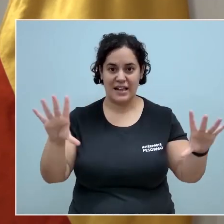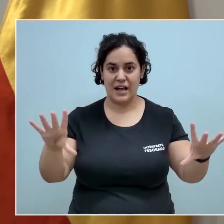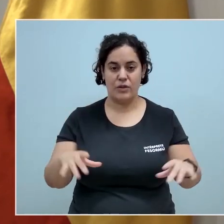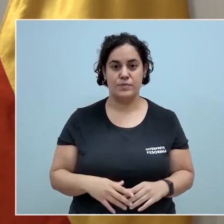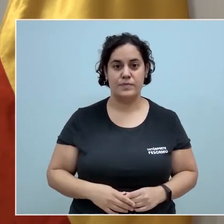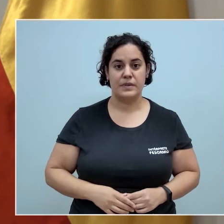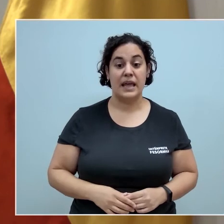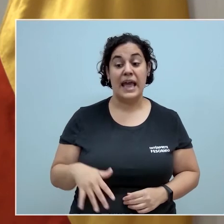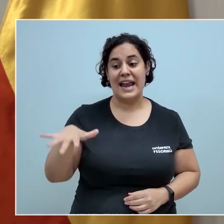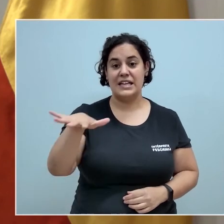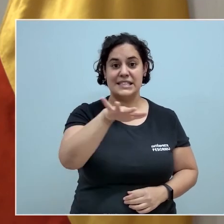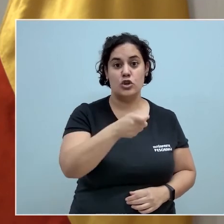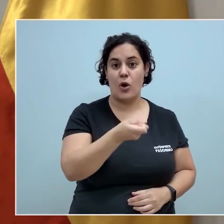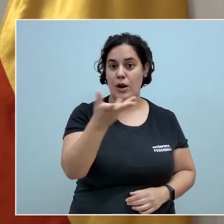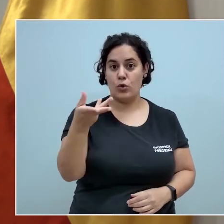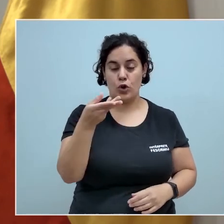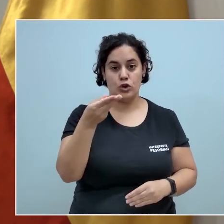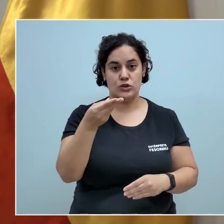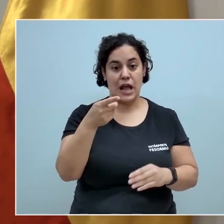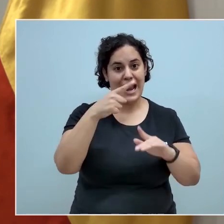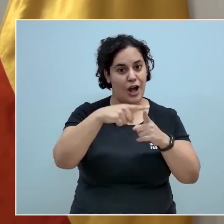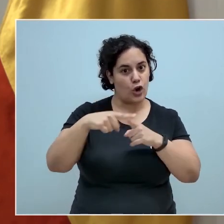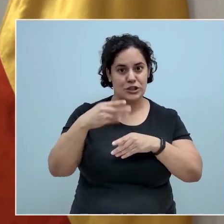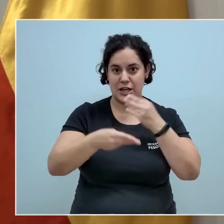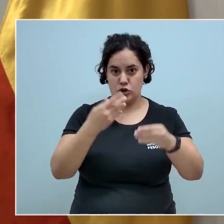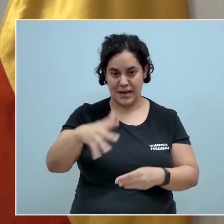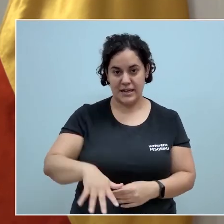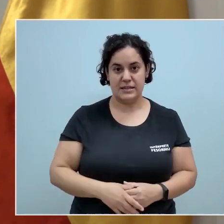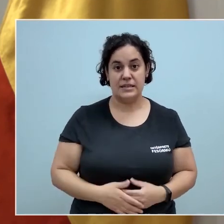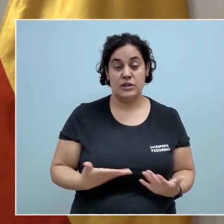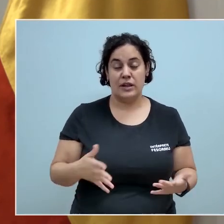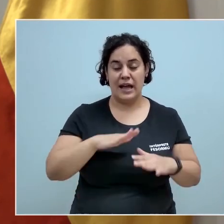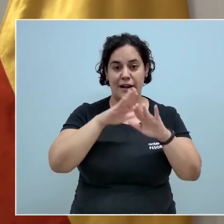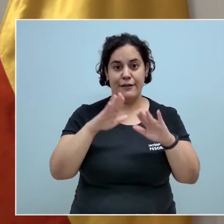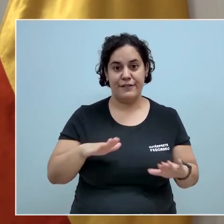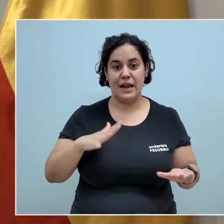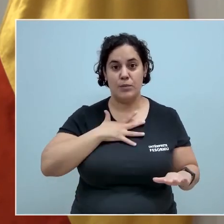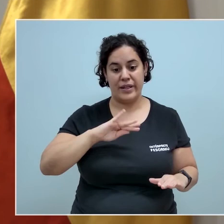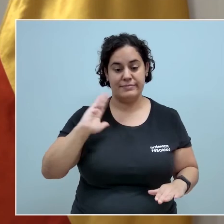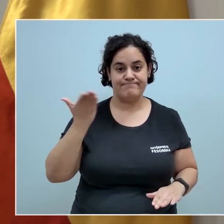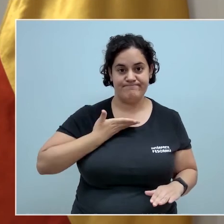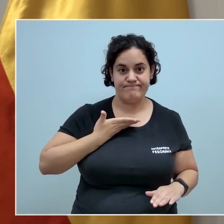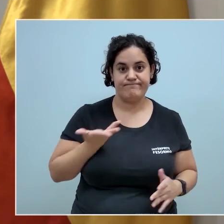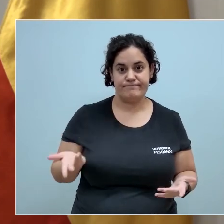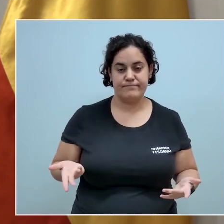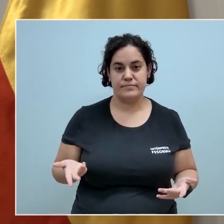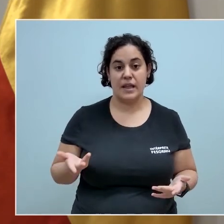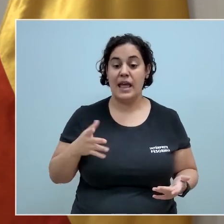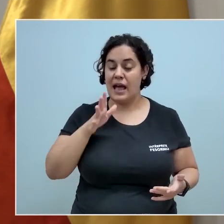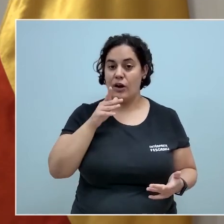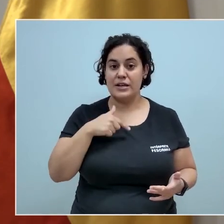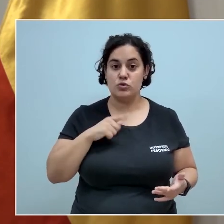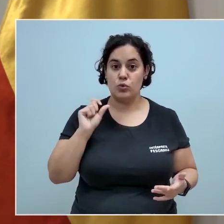bien las cosas en algunos sitios que realmente puedan pagar justo por pecadores, pues puede ser. Pero ahora mismo es un punto estratégico